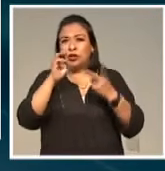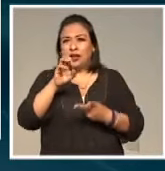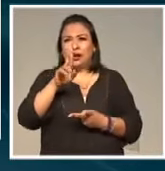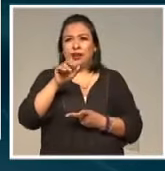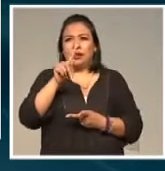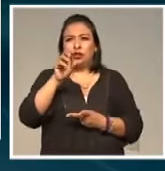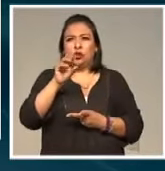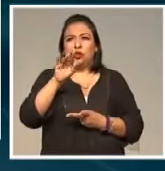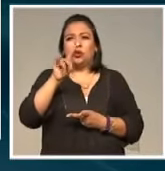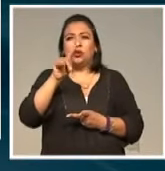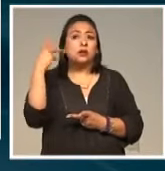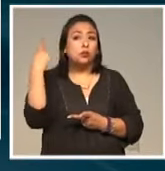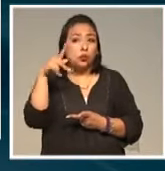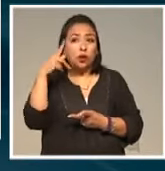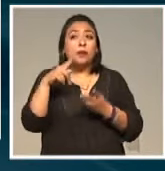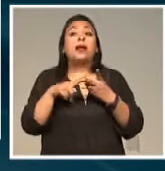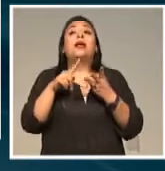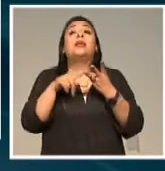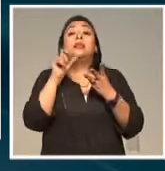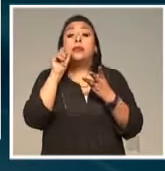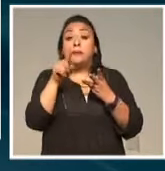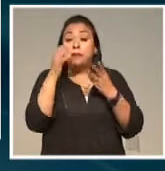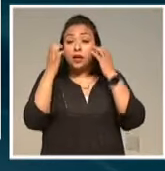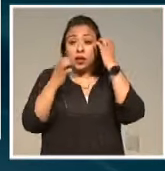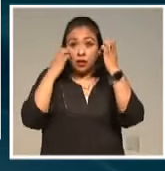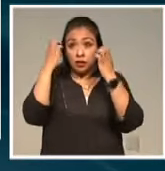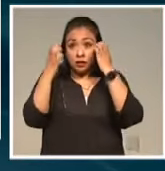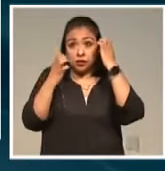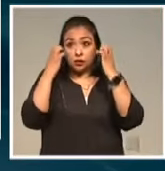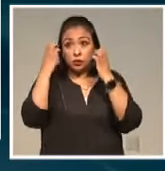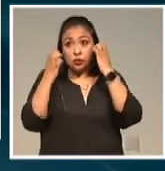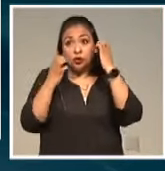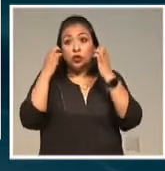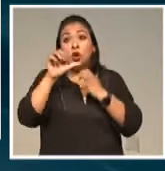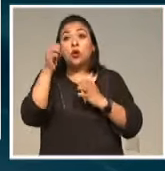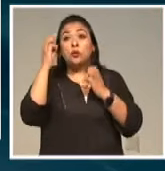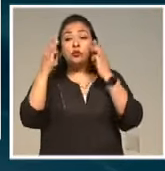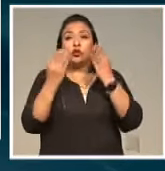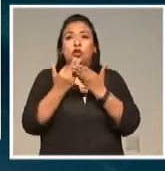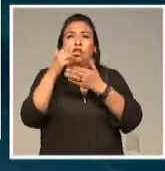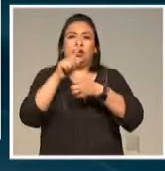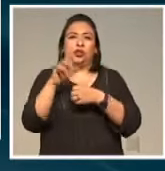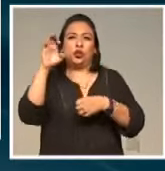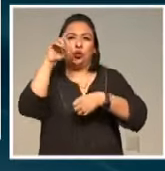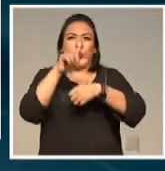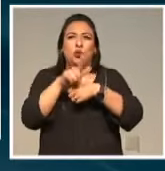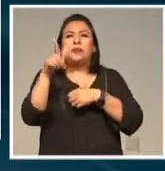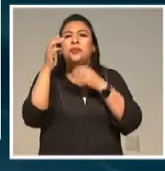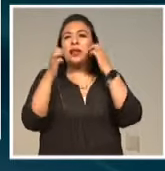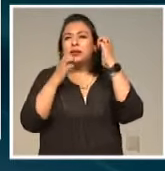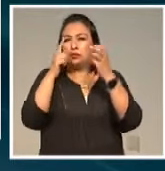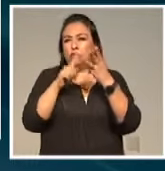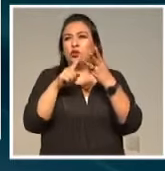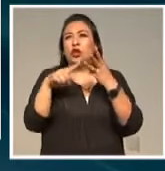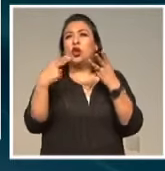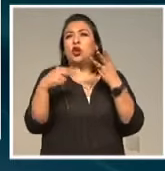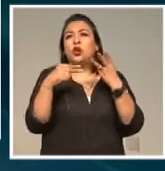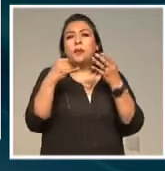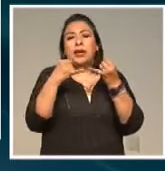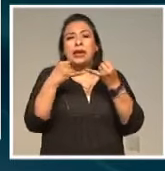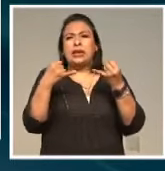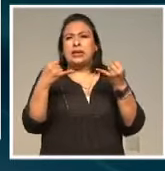de Puebla, y también ha expuesto en el Museo Nacional de las Culturas una exposición llamada La Línea